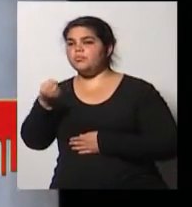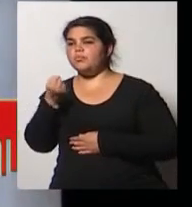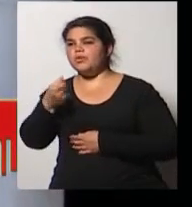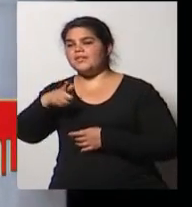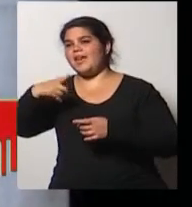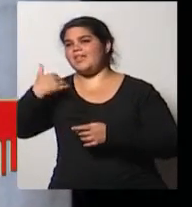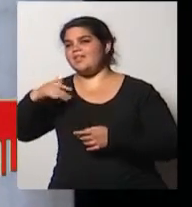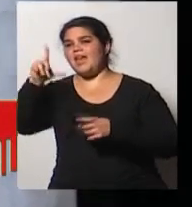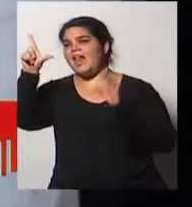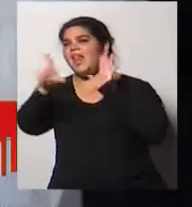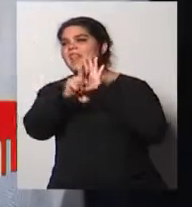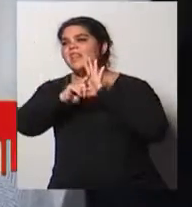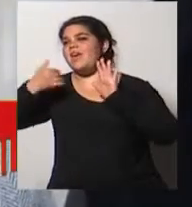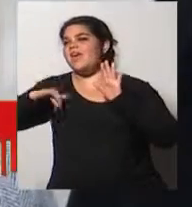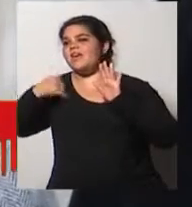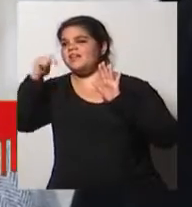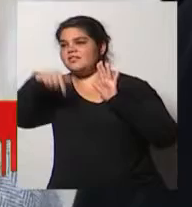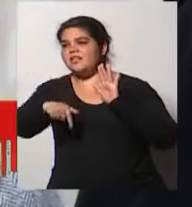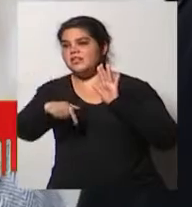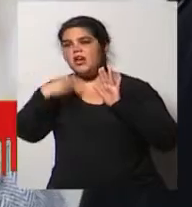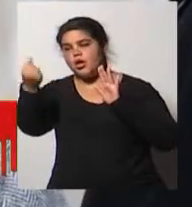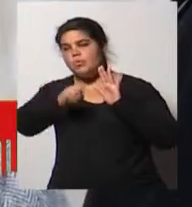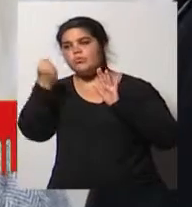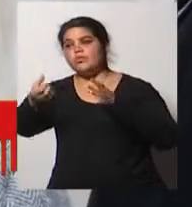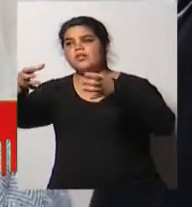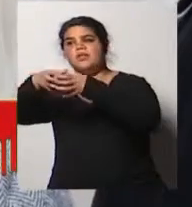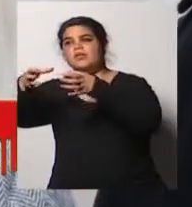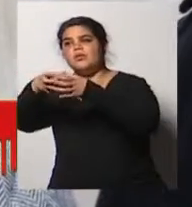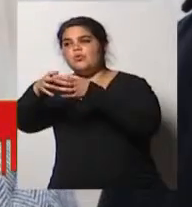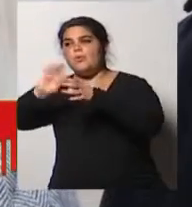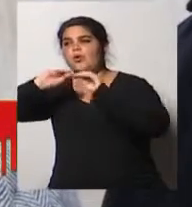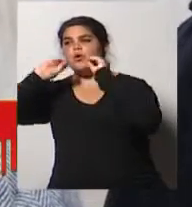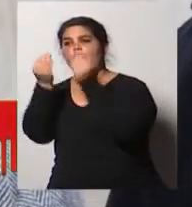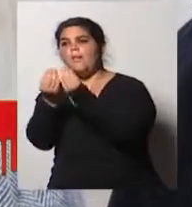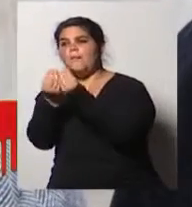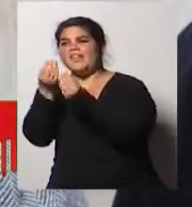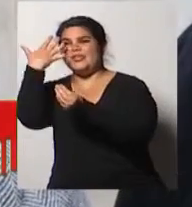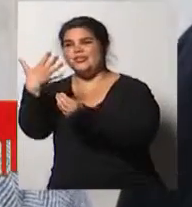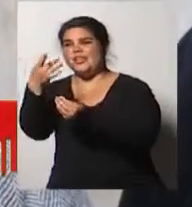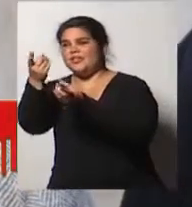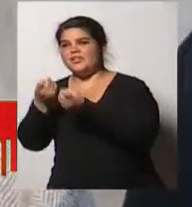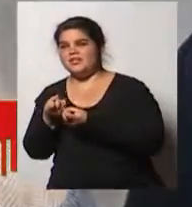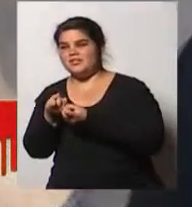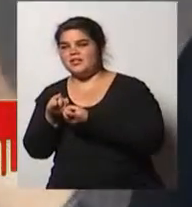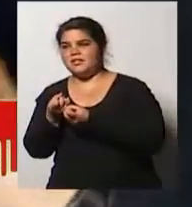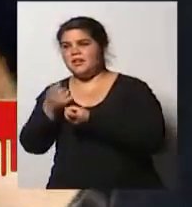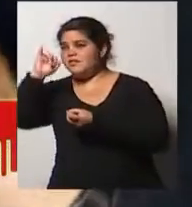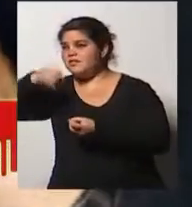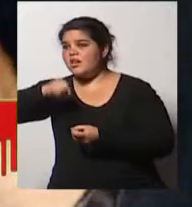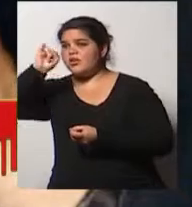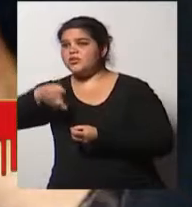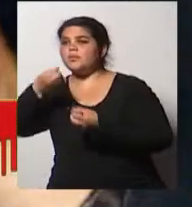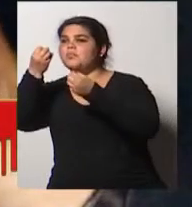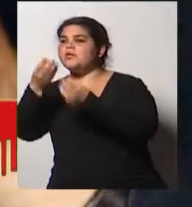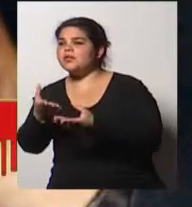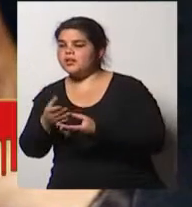es decir, es necesario que los ministros, que la Corte esté integrada en su totalidad. ¿Por qué? Porque también muchas